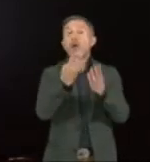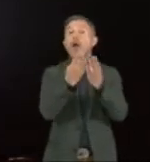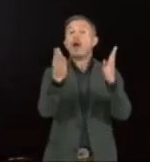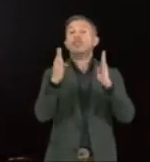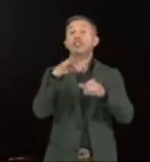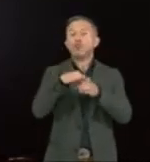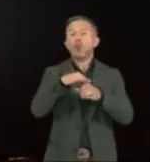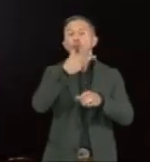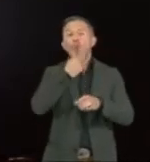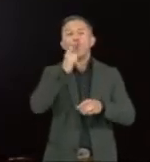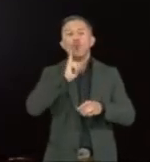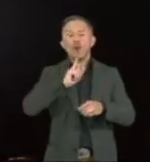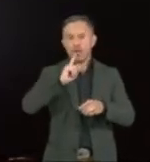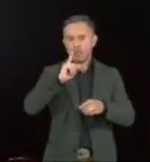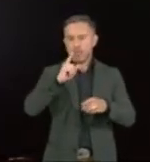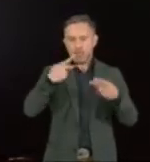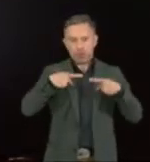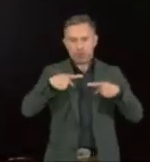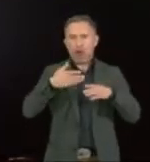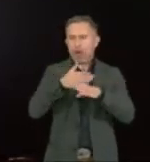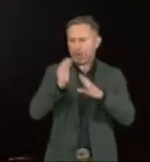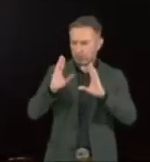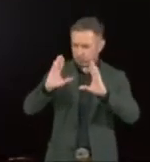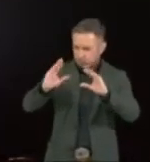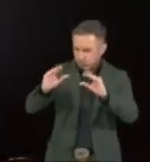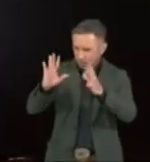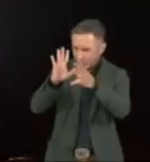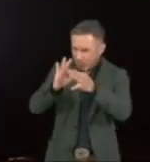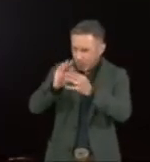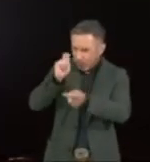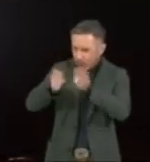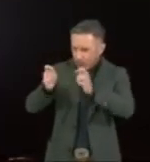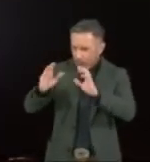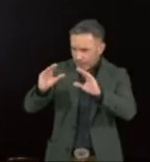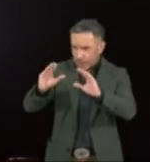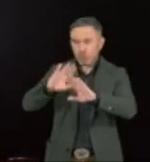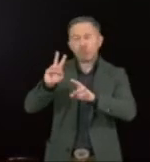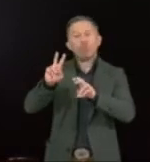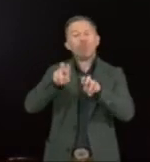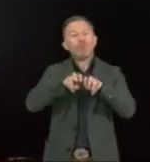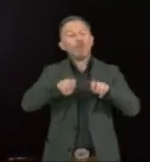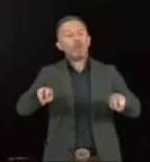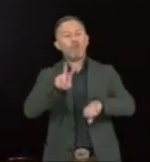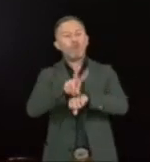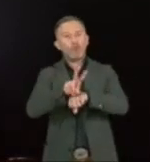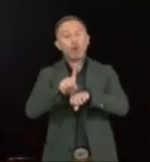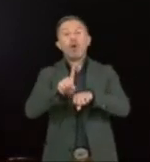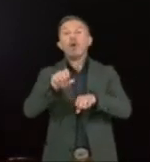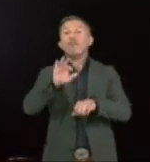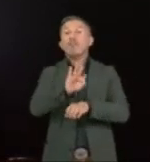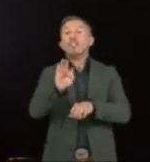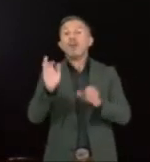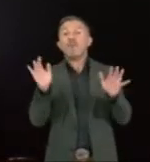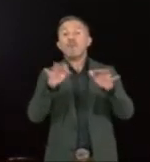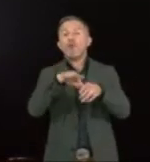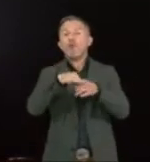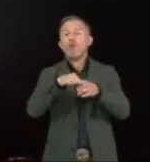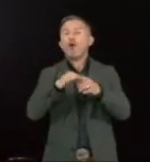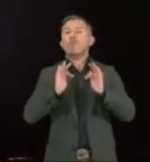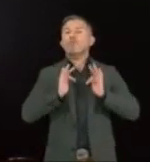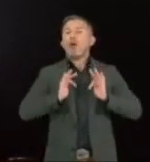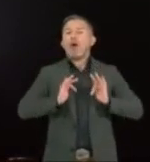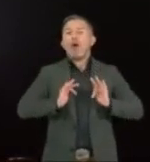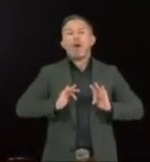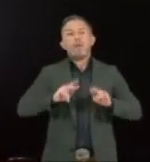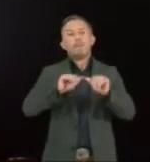propietarios insaculados y capacitados la jornada insisto transcurrió en paz y sólo en contados casos lamentablemente tuvo que